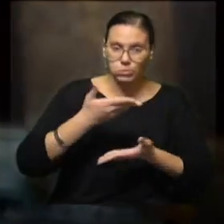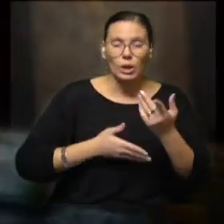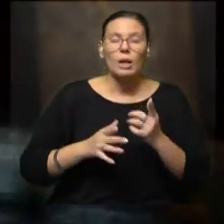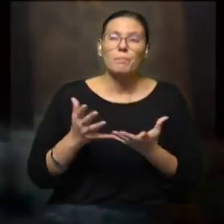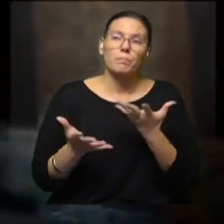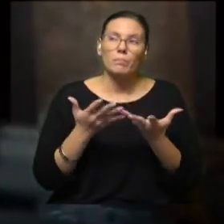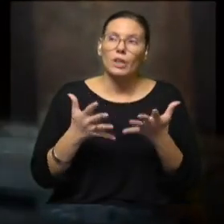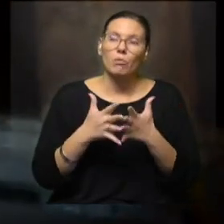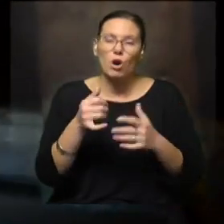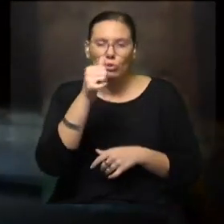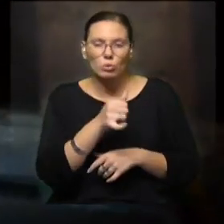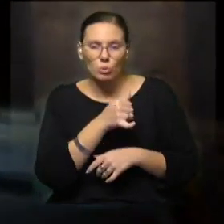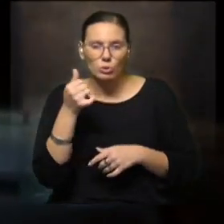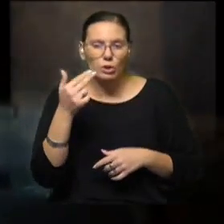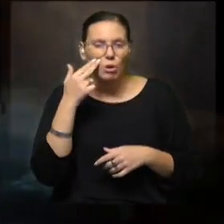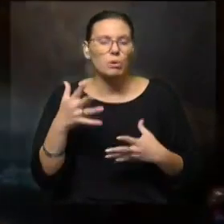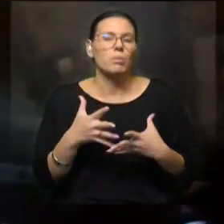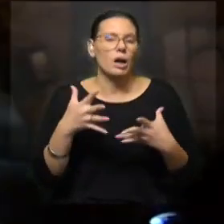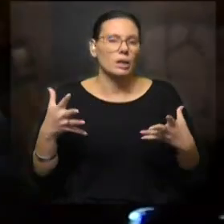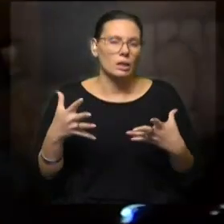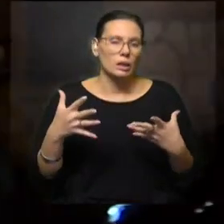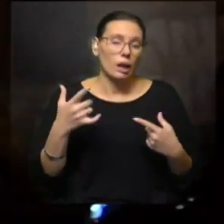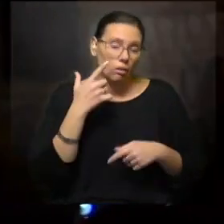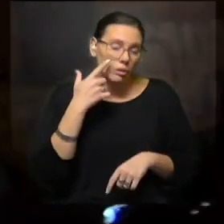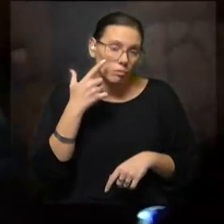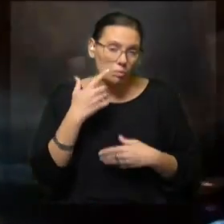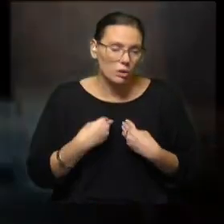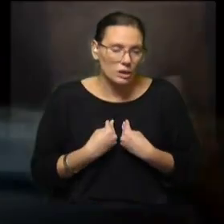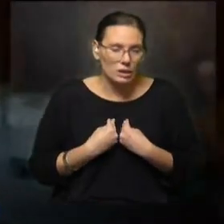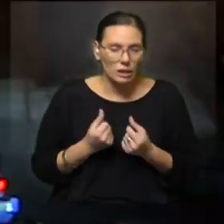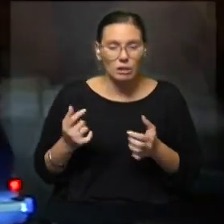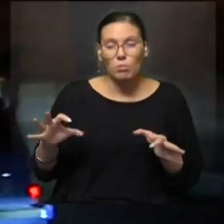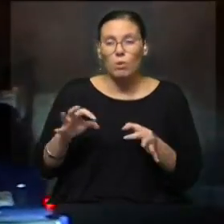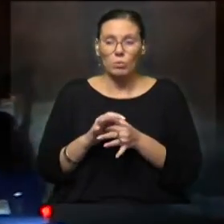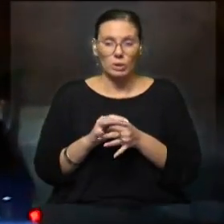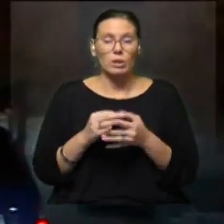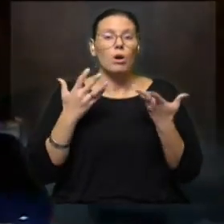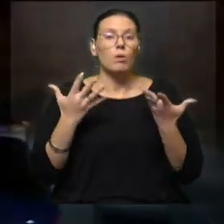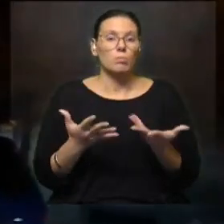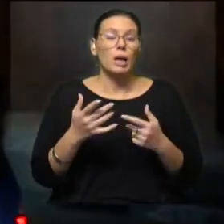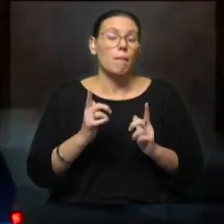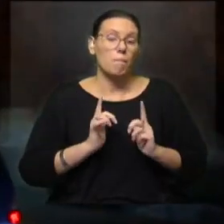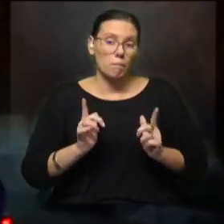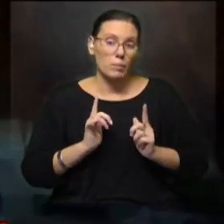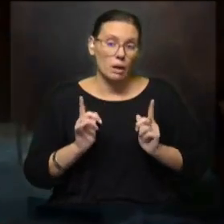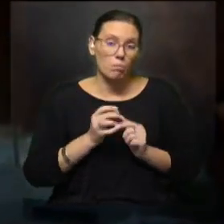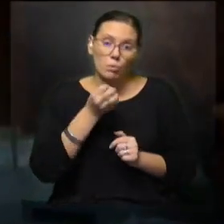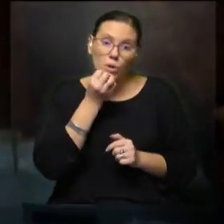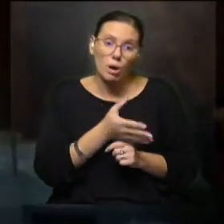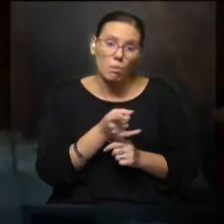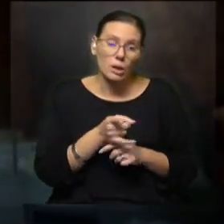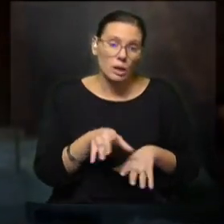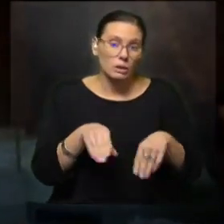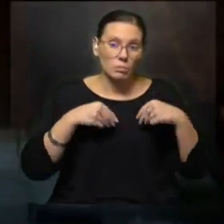así como grandes soluciones a los grandes problemas que nos aquejan, y nos sentimos hermanados con esto. Entonces, tenemos la expectativa que tengan una muy buena